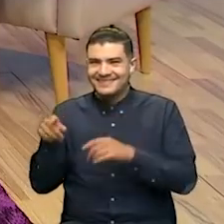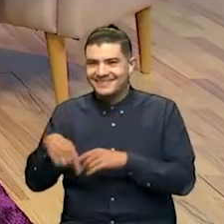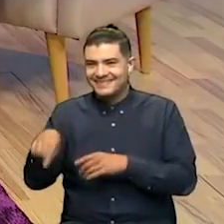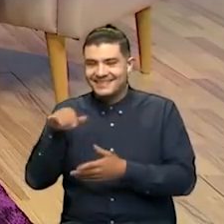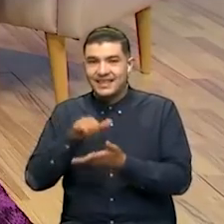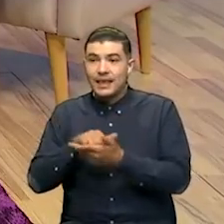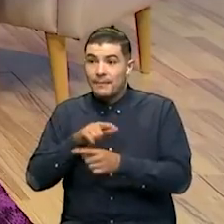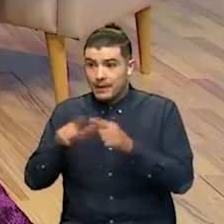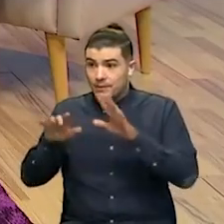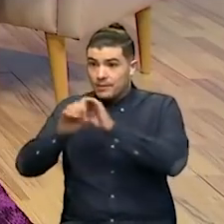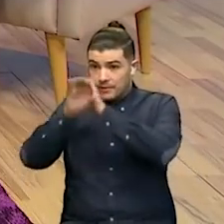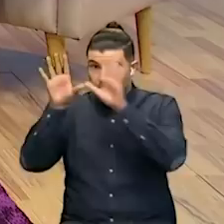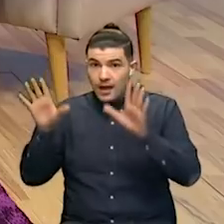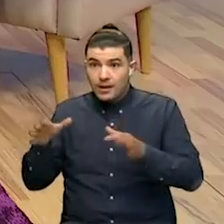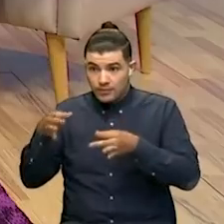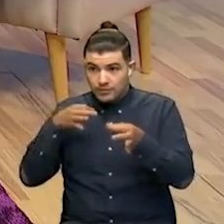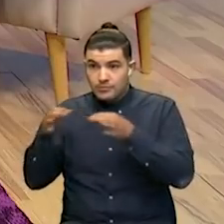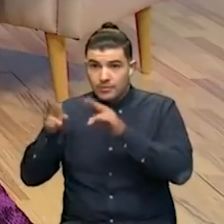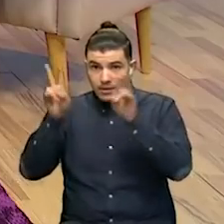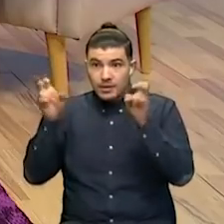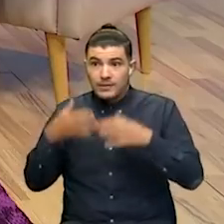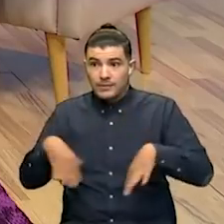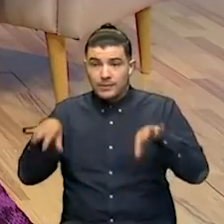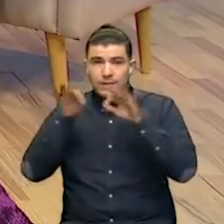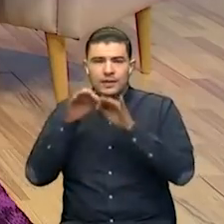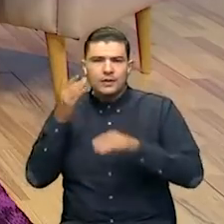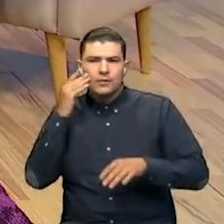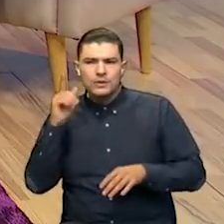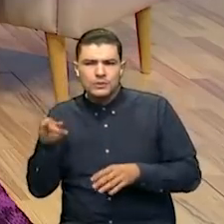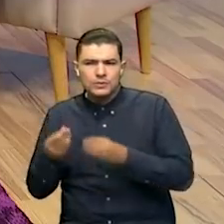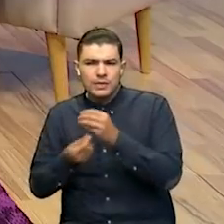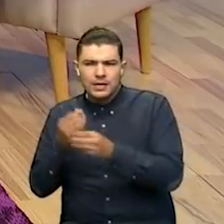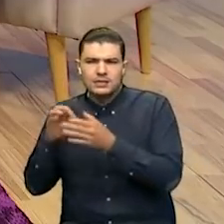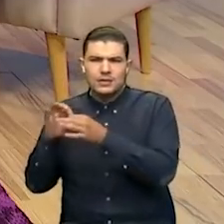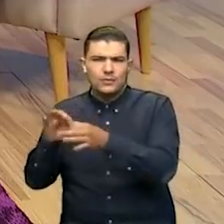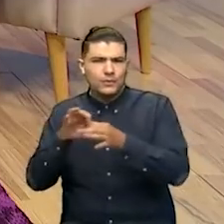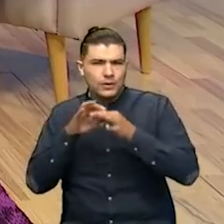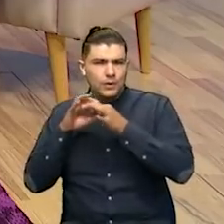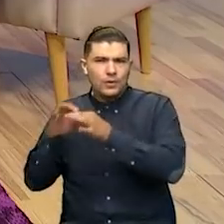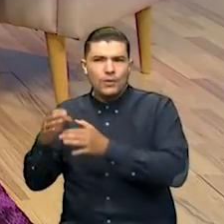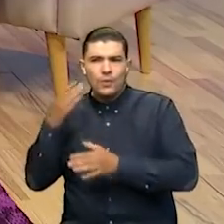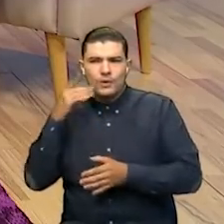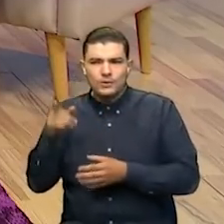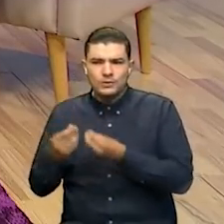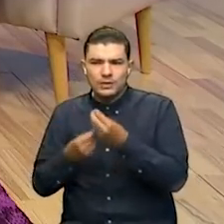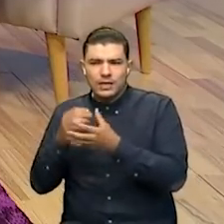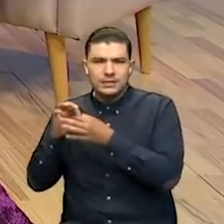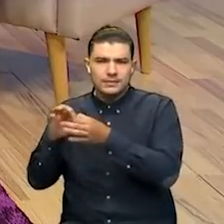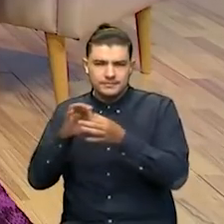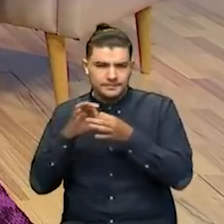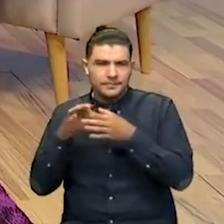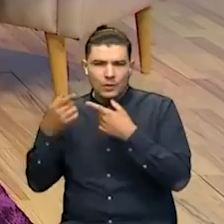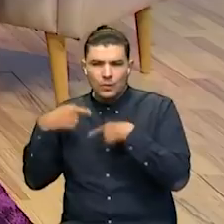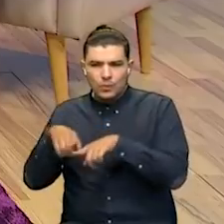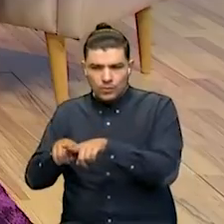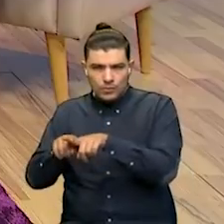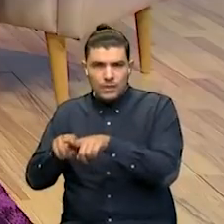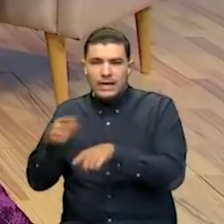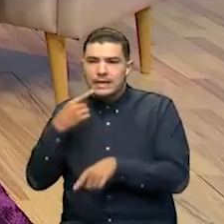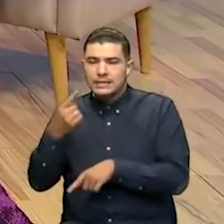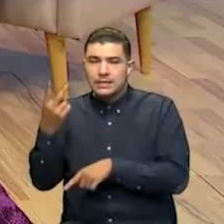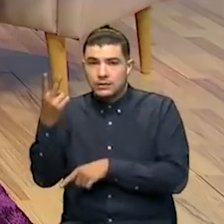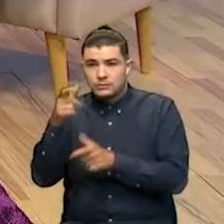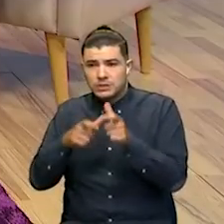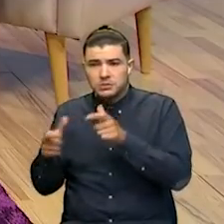bueno aclarar este tema, abogada, cuando se hace esa unión llamada unión libre donde se van a convivir